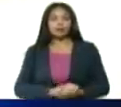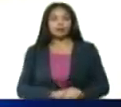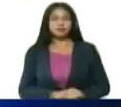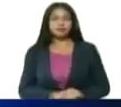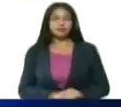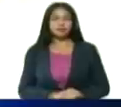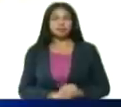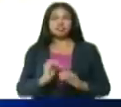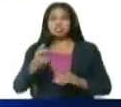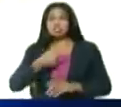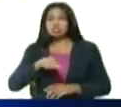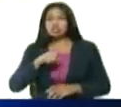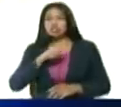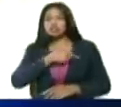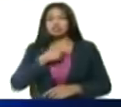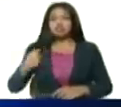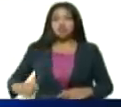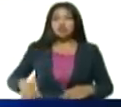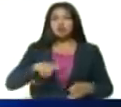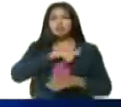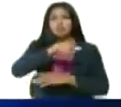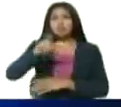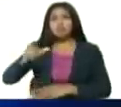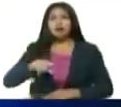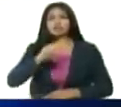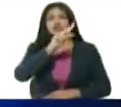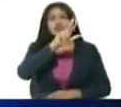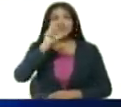Así que China ha salido a más de 130 países